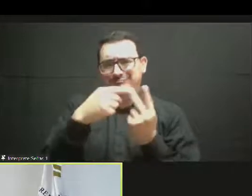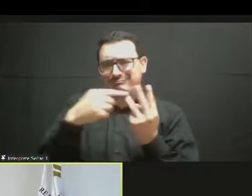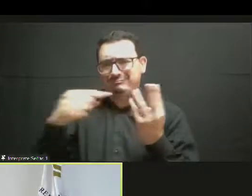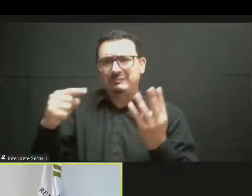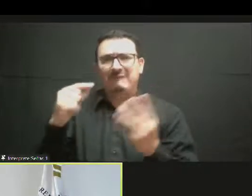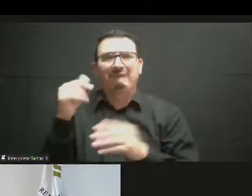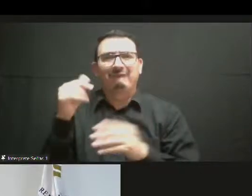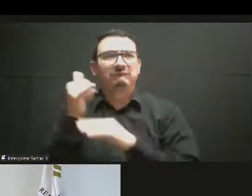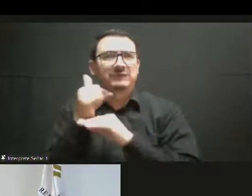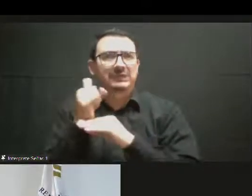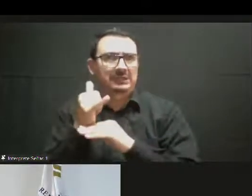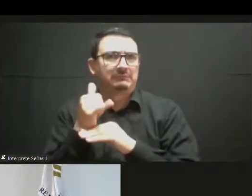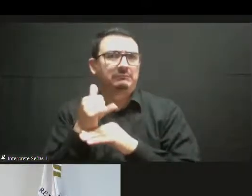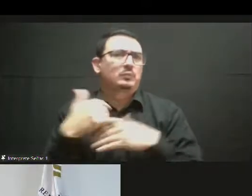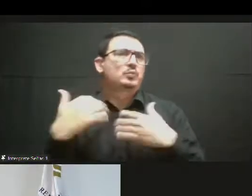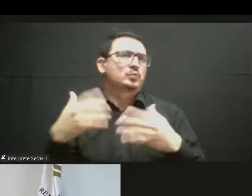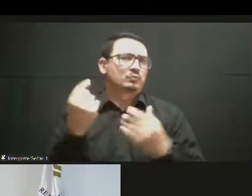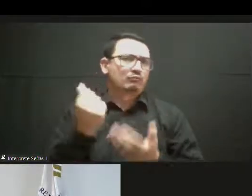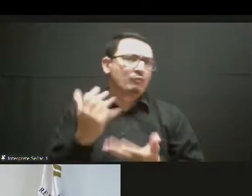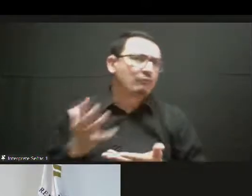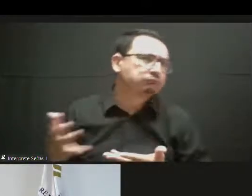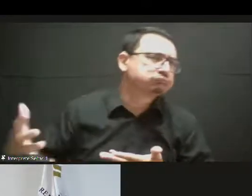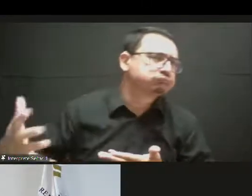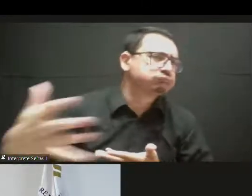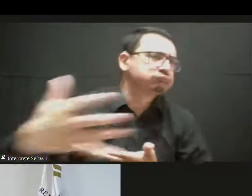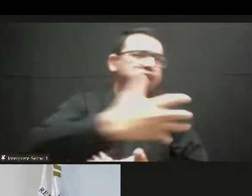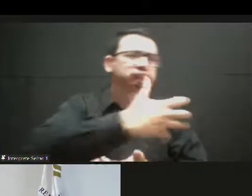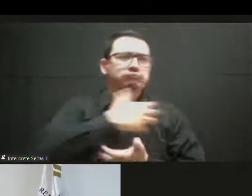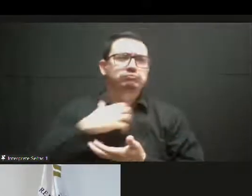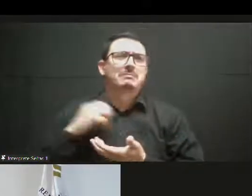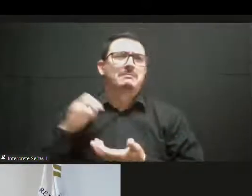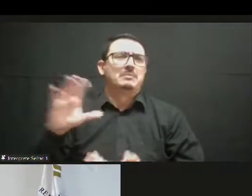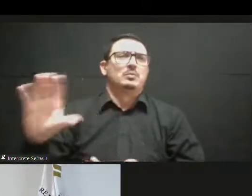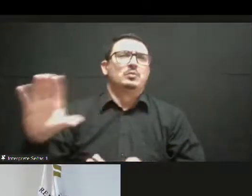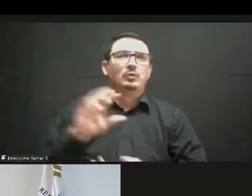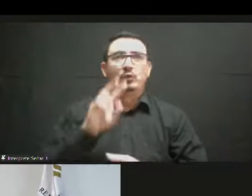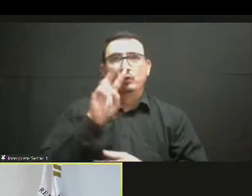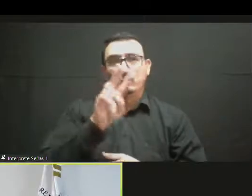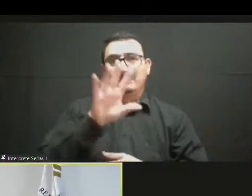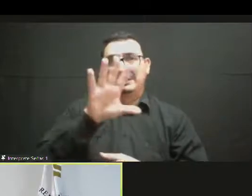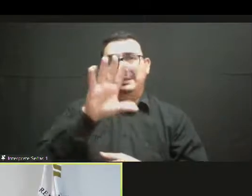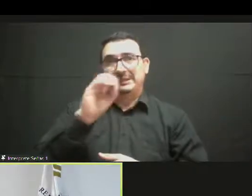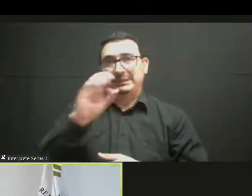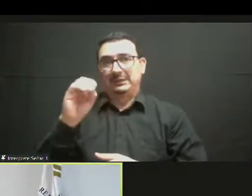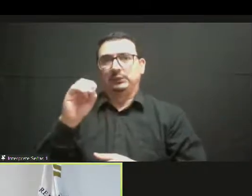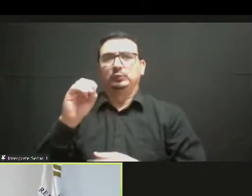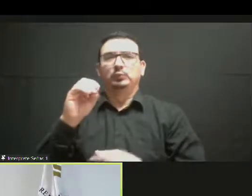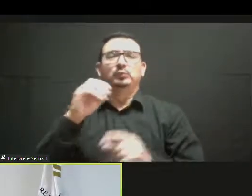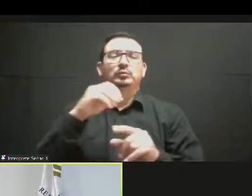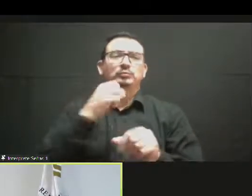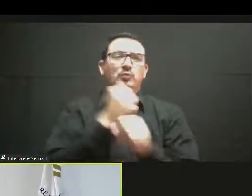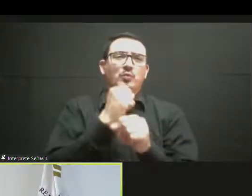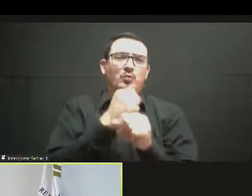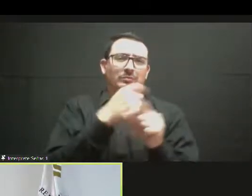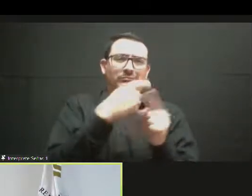inversión extranjera directa y más de 2.500 empleos directos. De acuerdo con un estudio del Banco Interamericano de Desarrollo BID